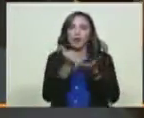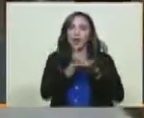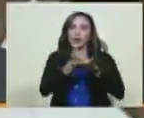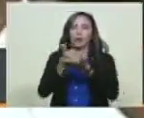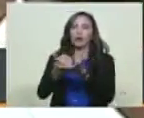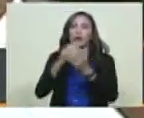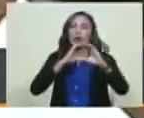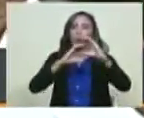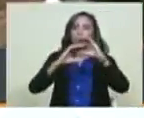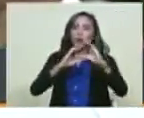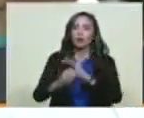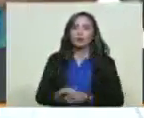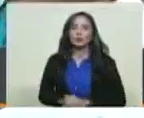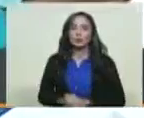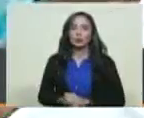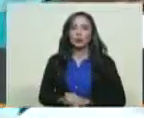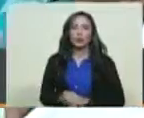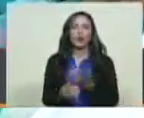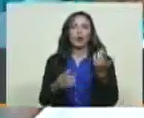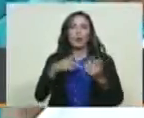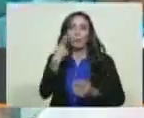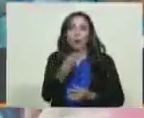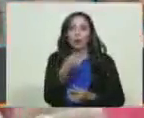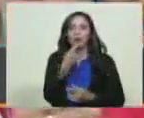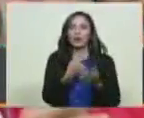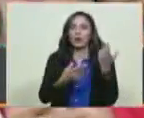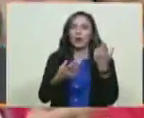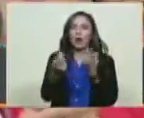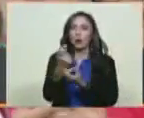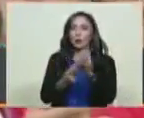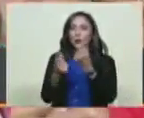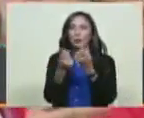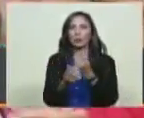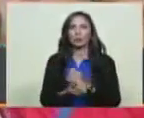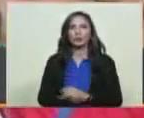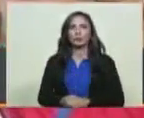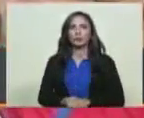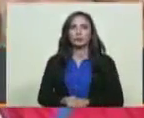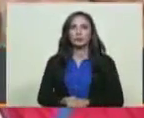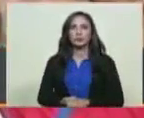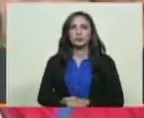comunicacional de lo político lo económico presidente